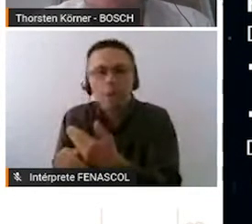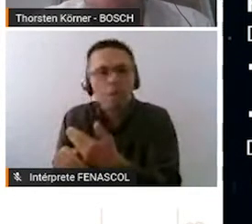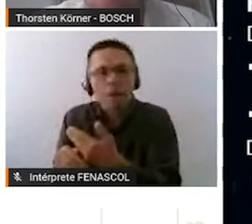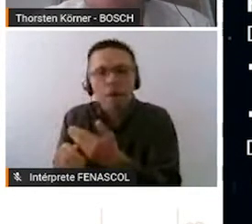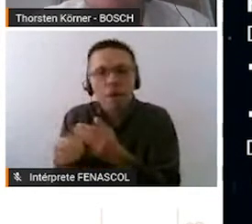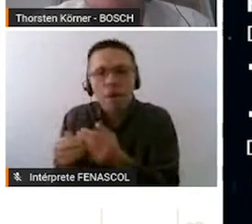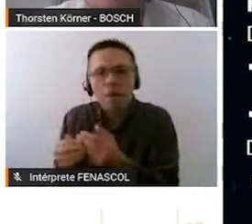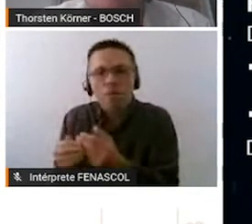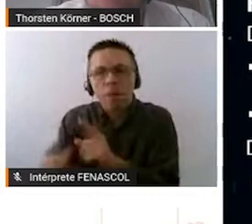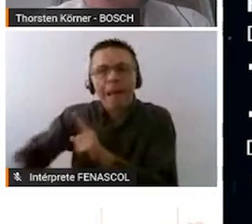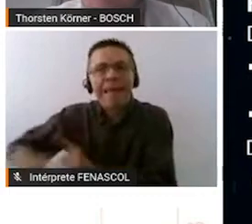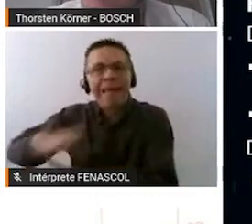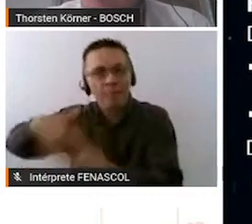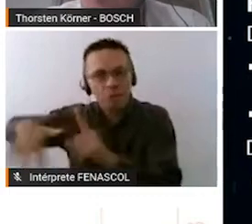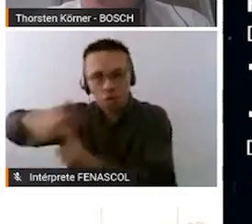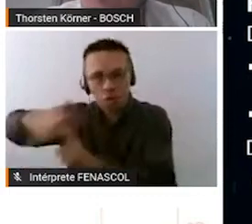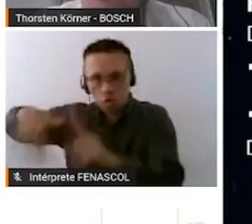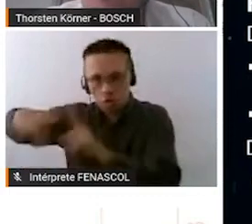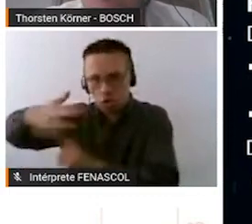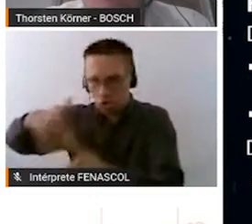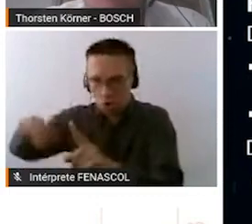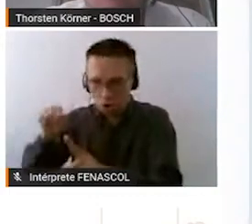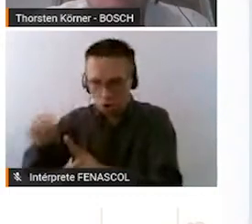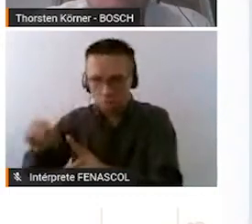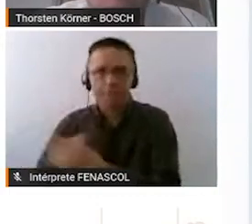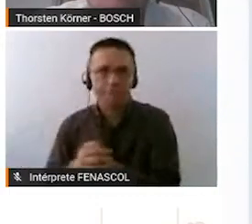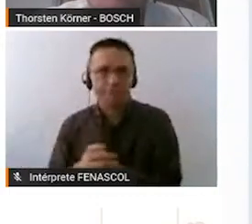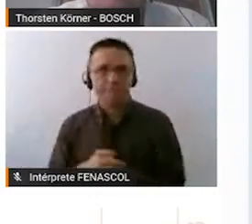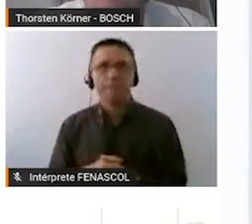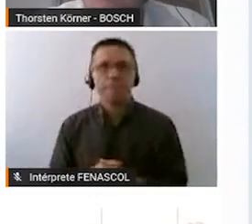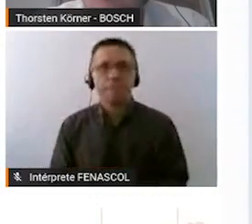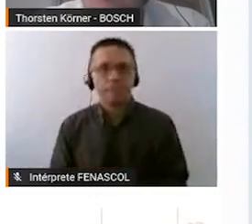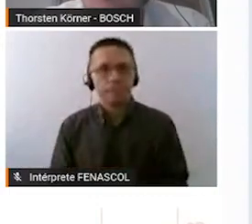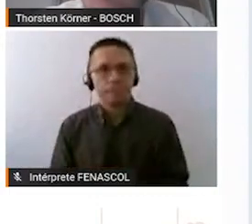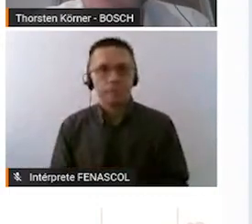también el entorno de la producción.